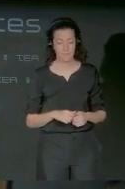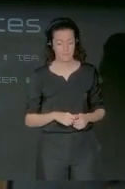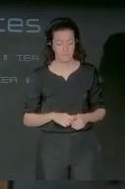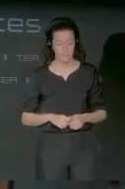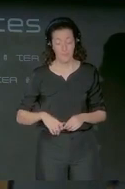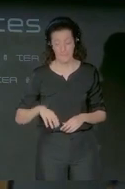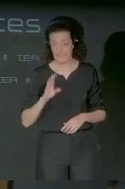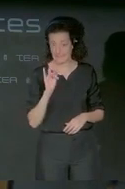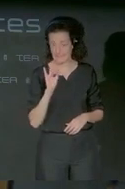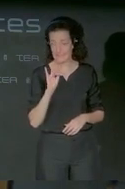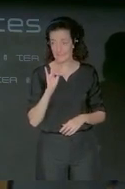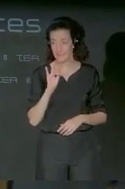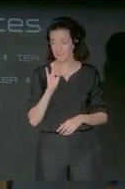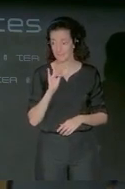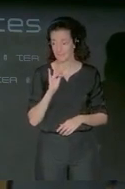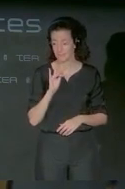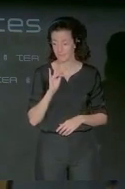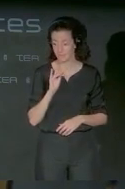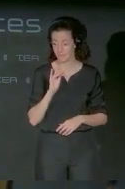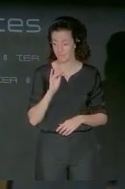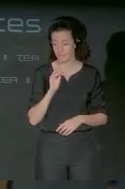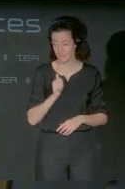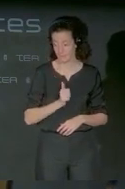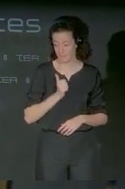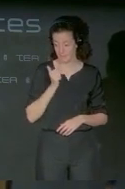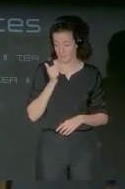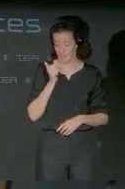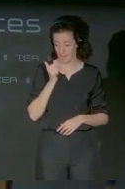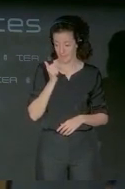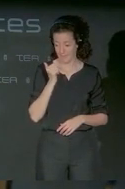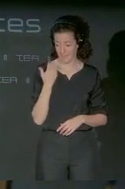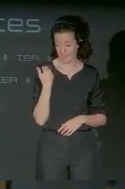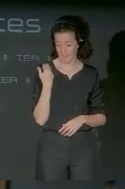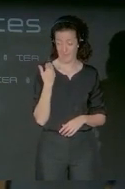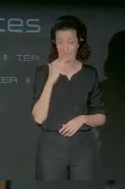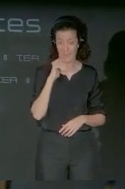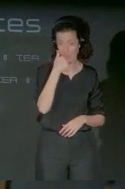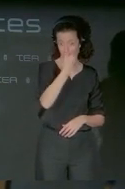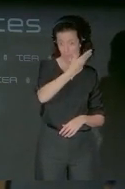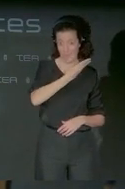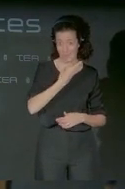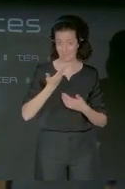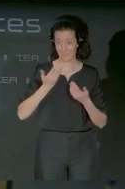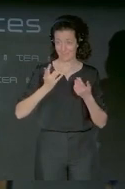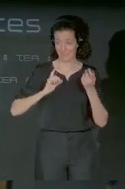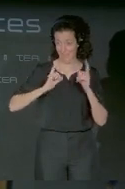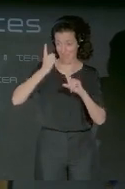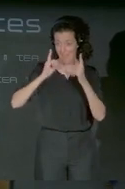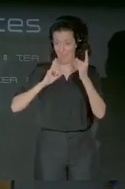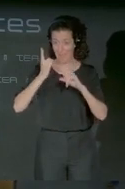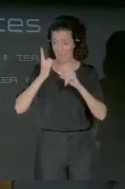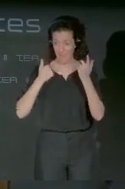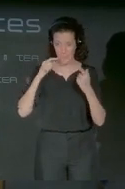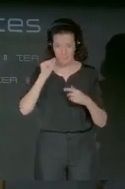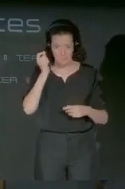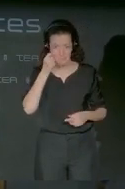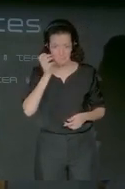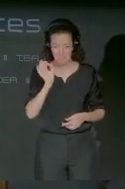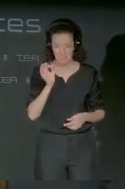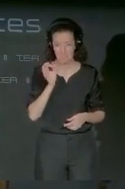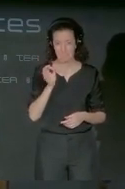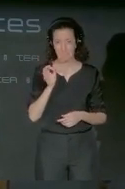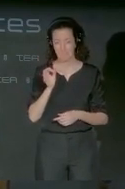De hecho, lo comentaba ahora fuera en el pasillo, lo oía en distintos comentarios, que ese es